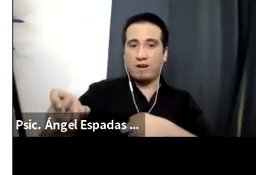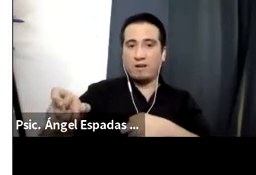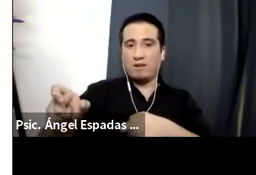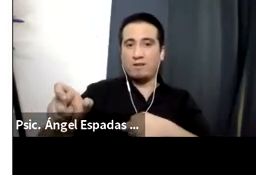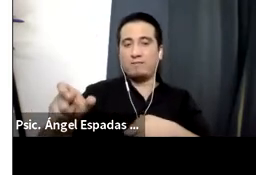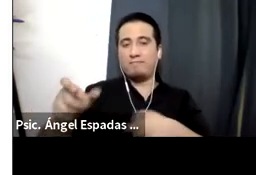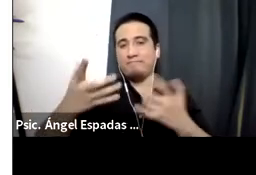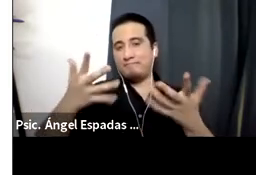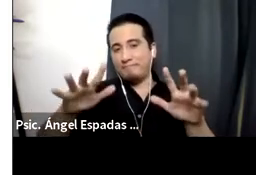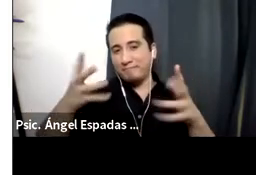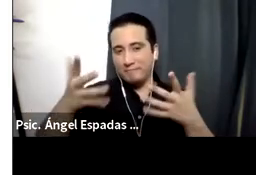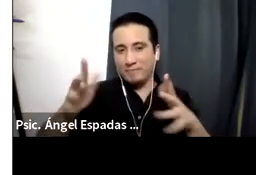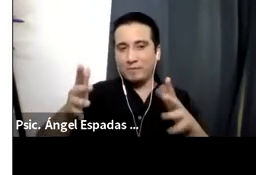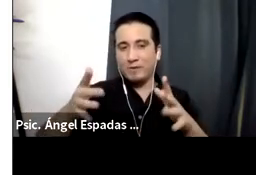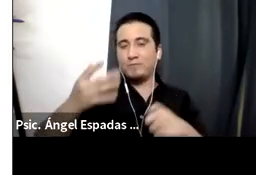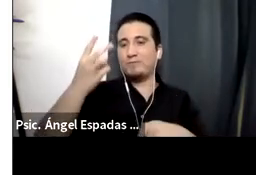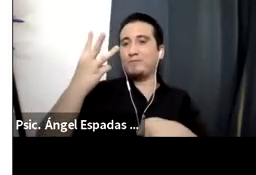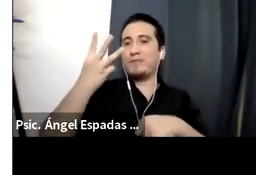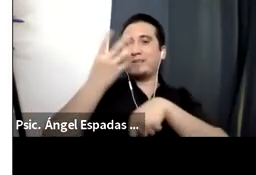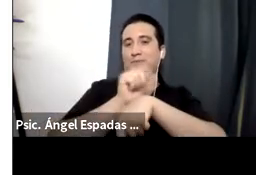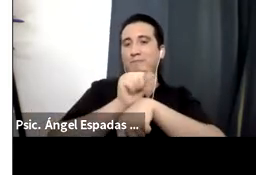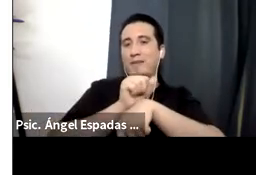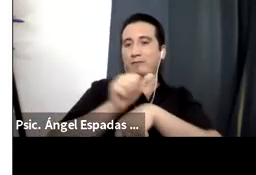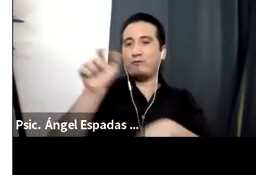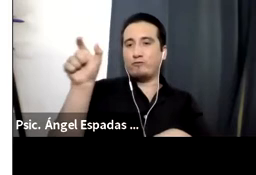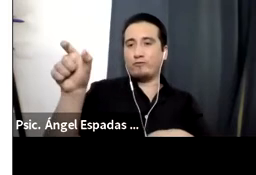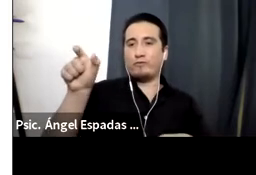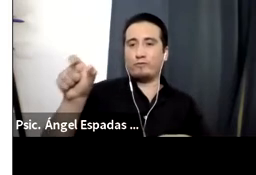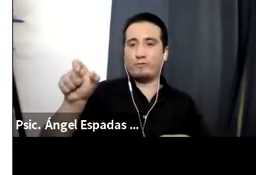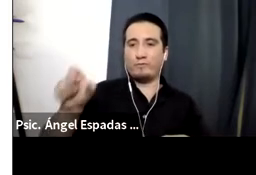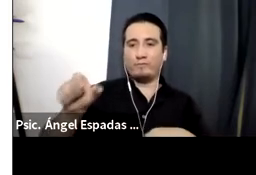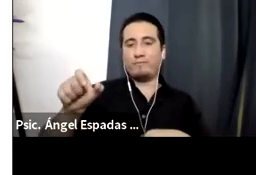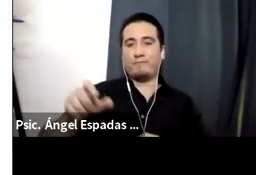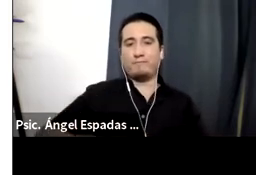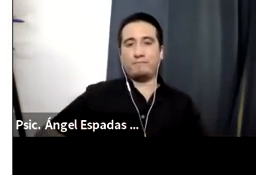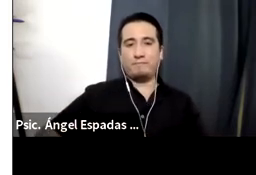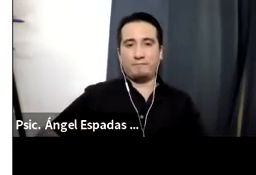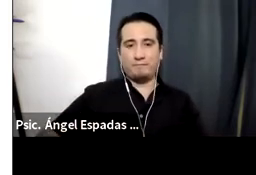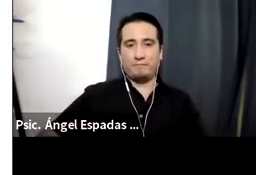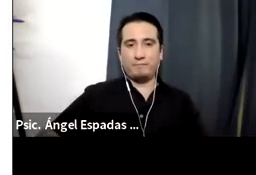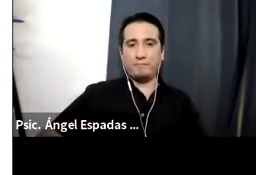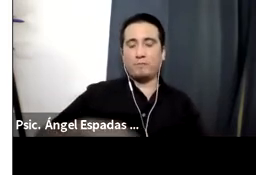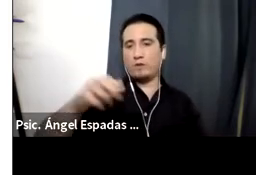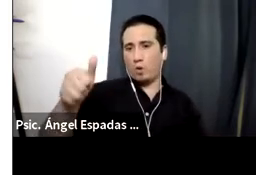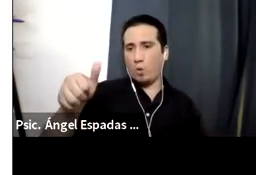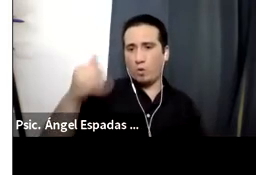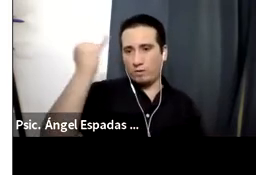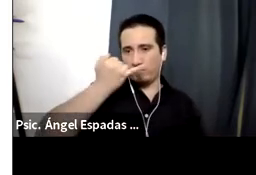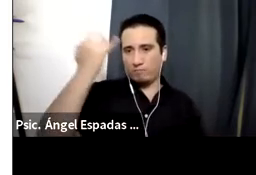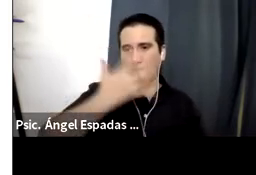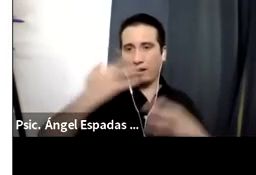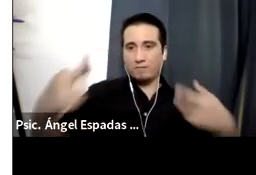aproximadamente 3 vehículos en cuanto a longitud. Y la siguiente imagen